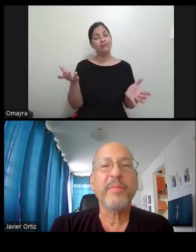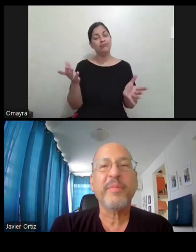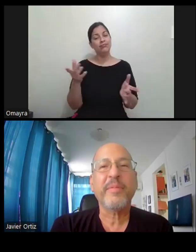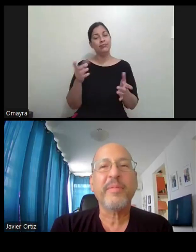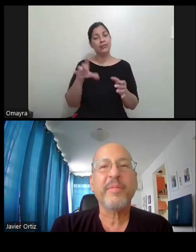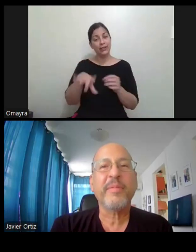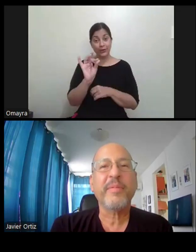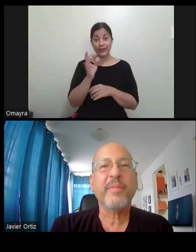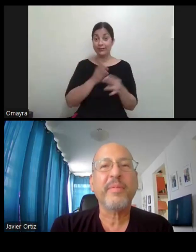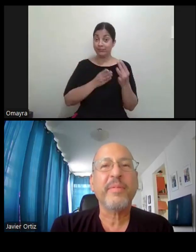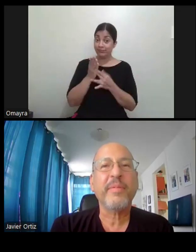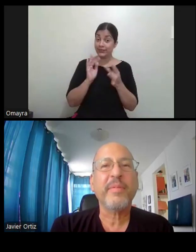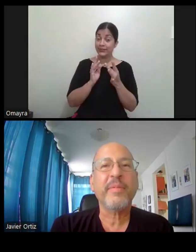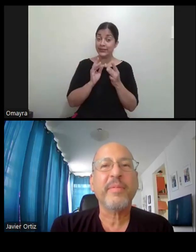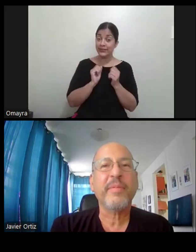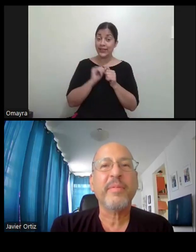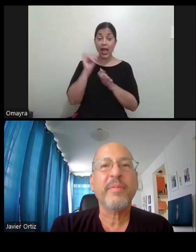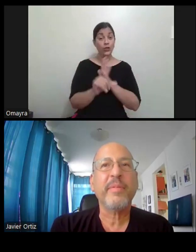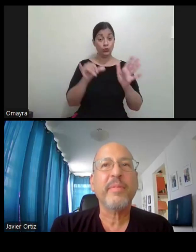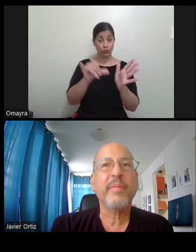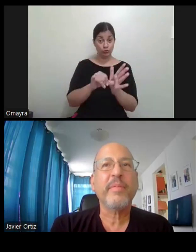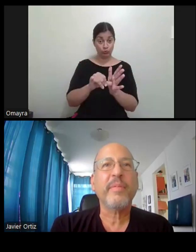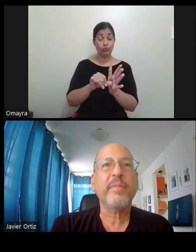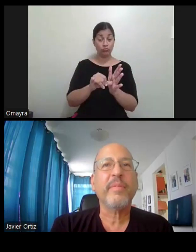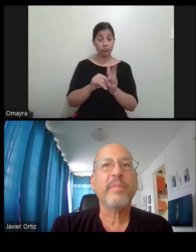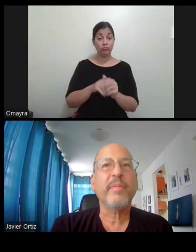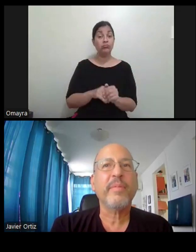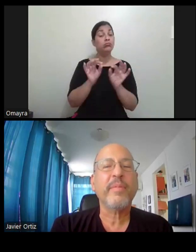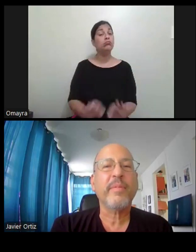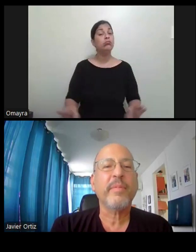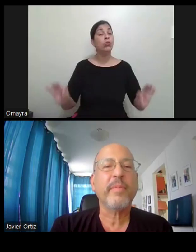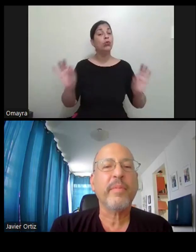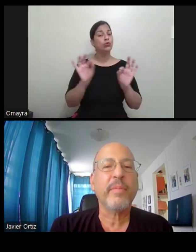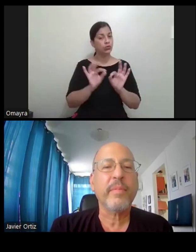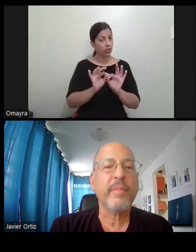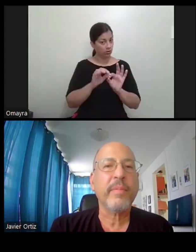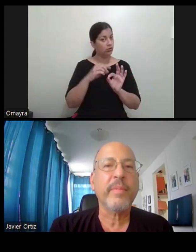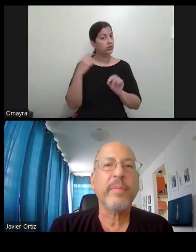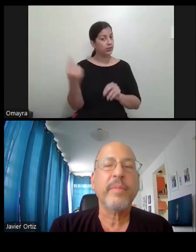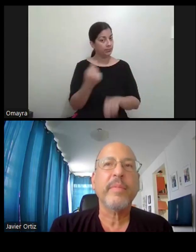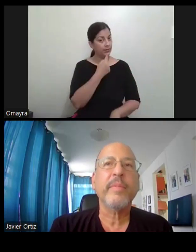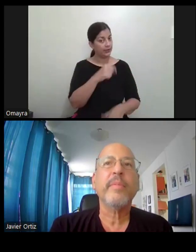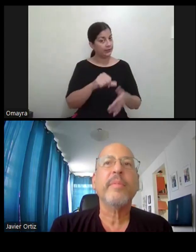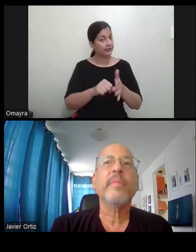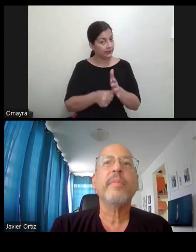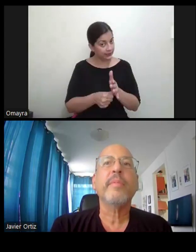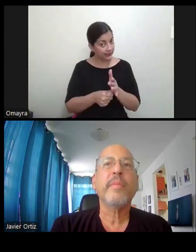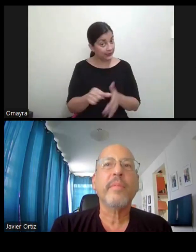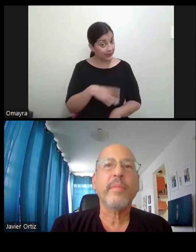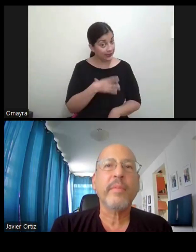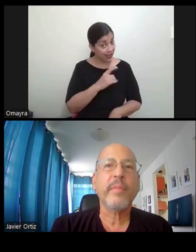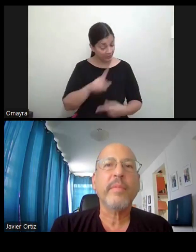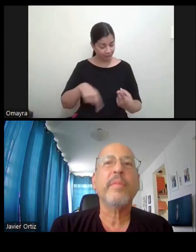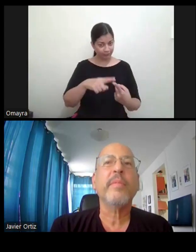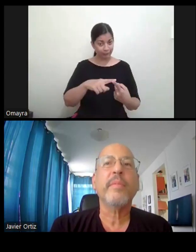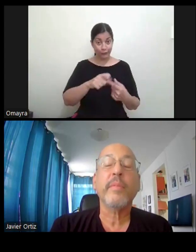encontrar en nuestra página de YouTube, Artefusión, nuestro canal. Y es bien importante, como siempre les digo, todas las semanas, además del like, además